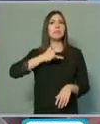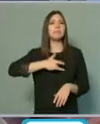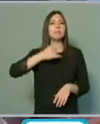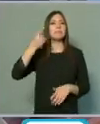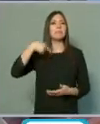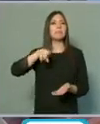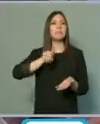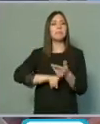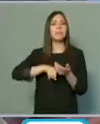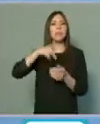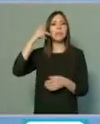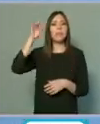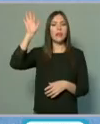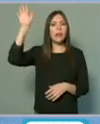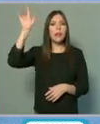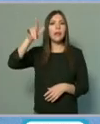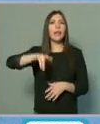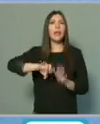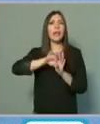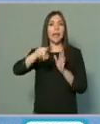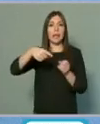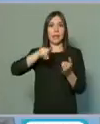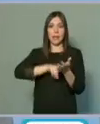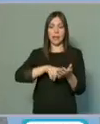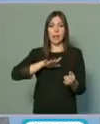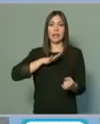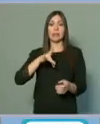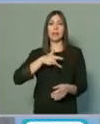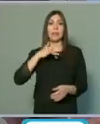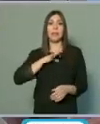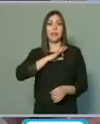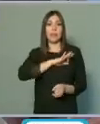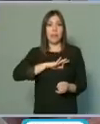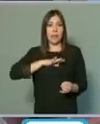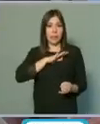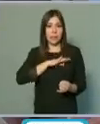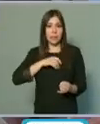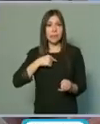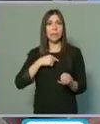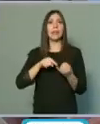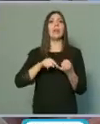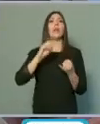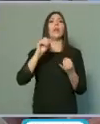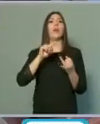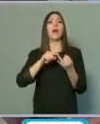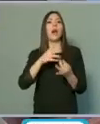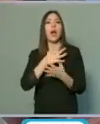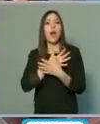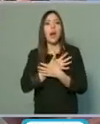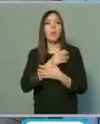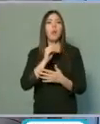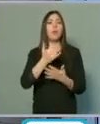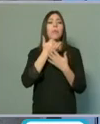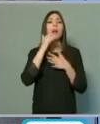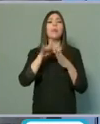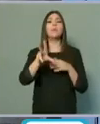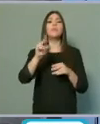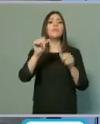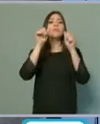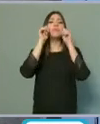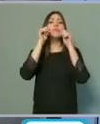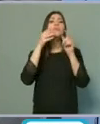Sí. Pero ahí está. Está la felicidad, está el perdón, está el amor y a veces no le dedicamos tiempo a eso. Entonces aquí la pregunta